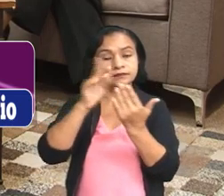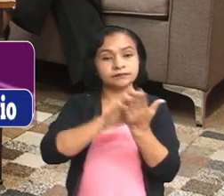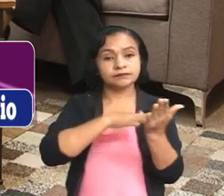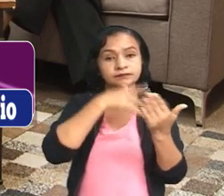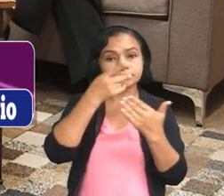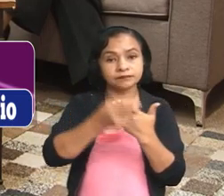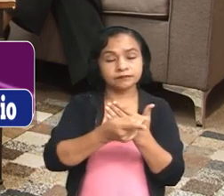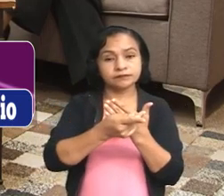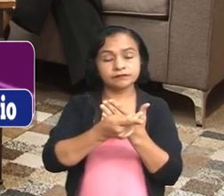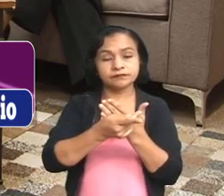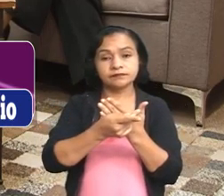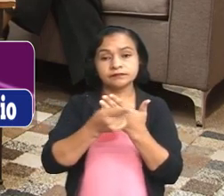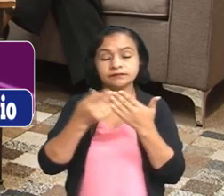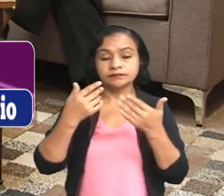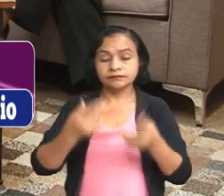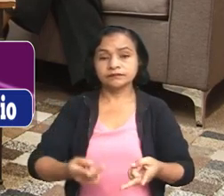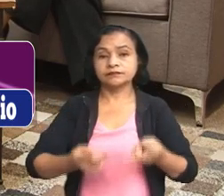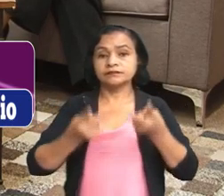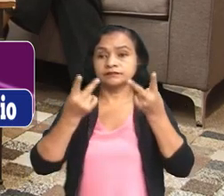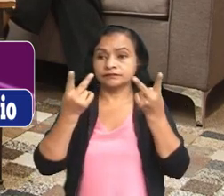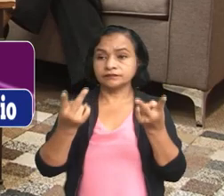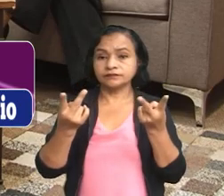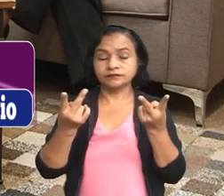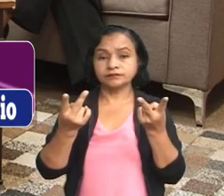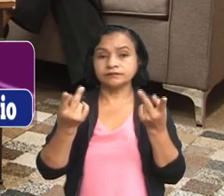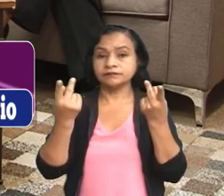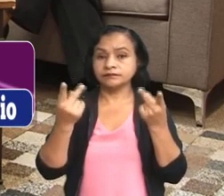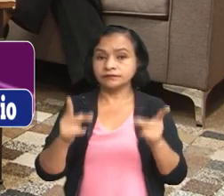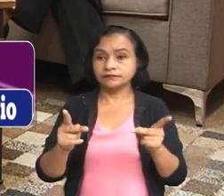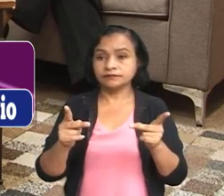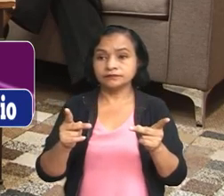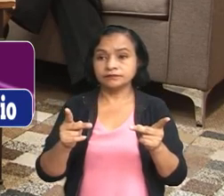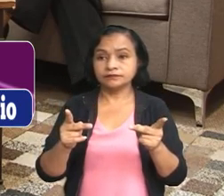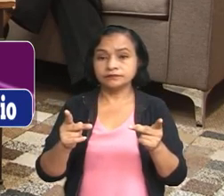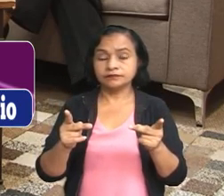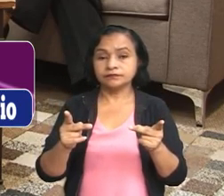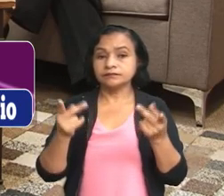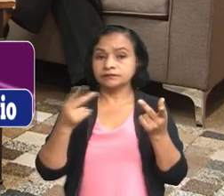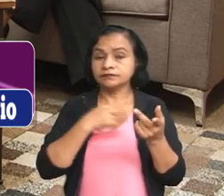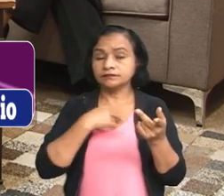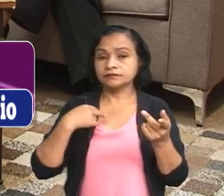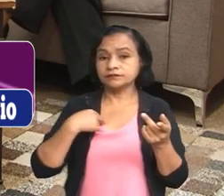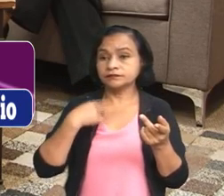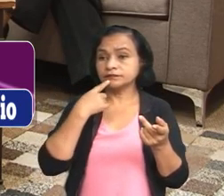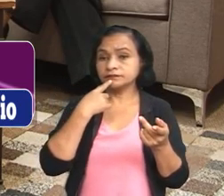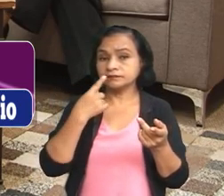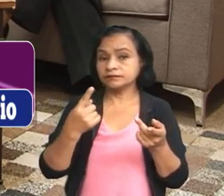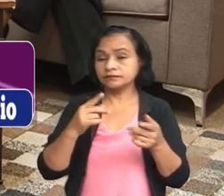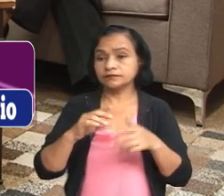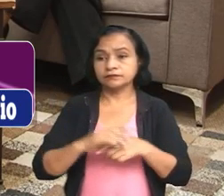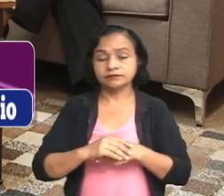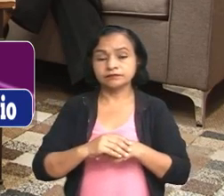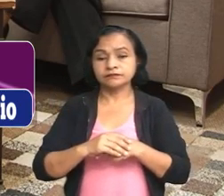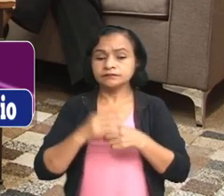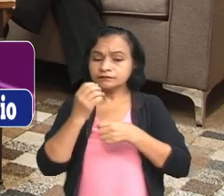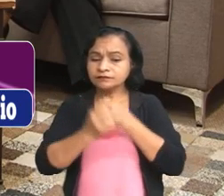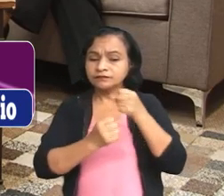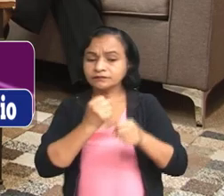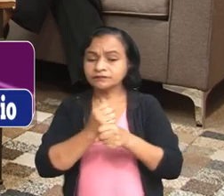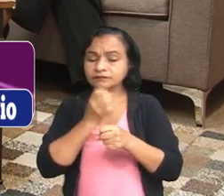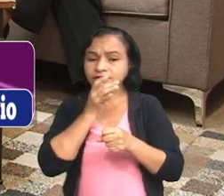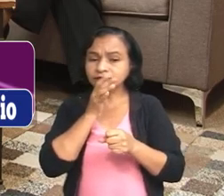Patricia en todo este bregar de la vida. Sin embargo, también se dijo, bueno, no menores de edad